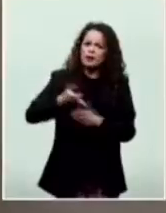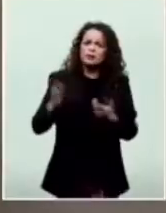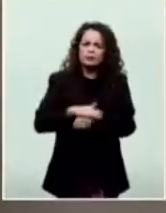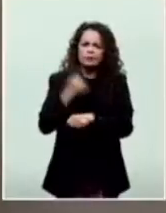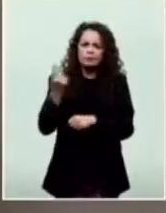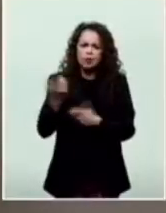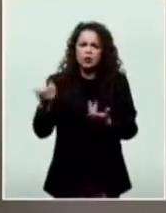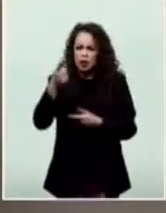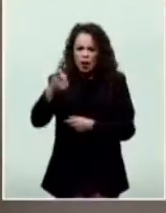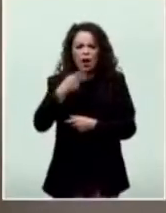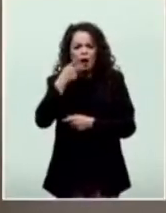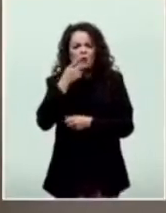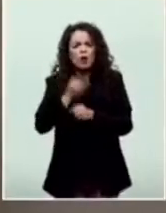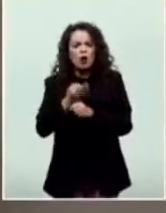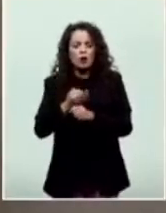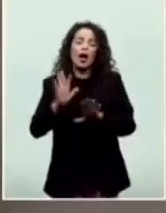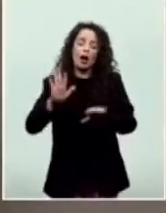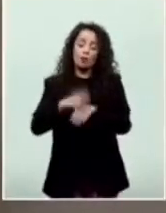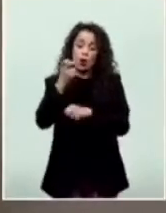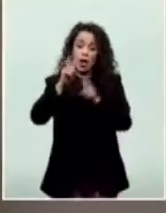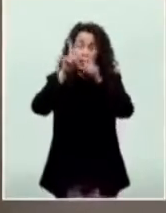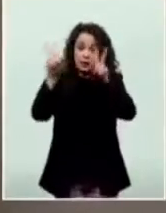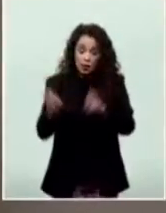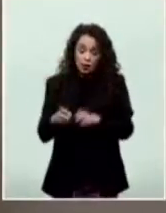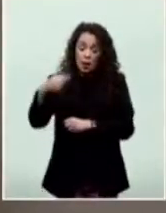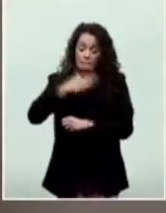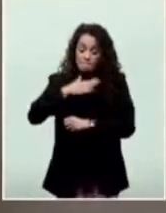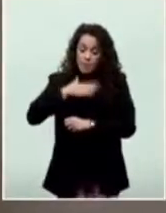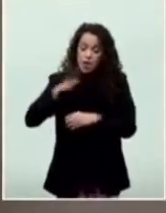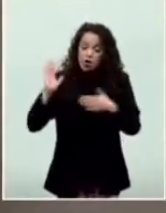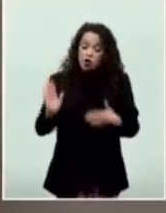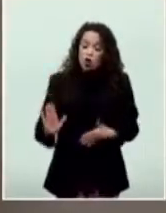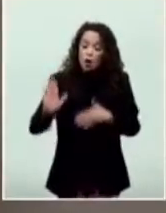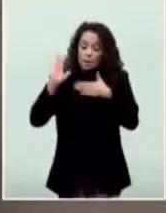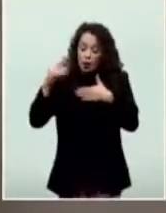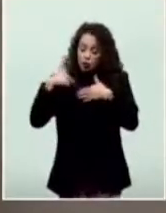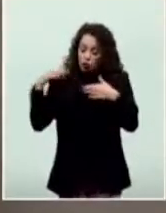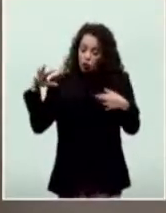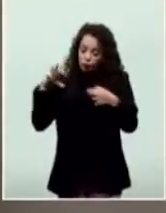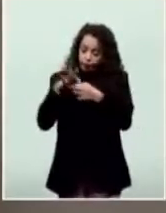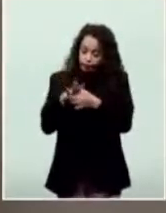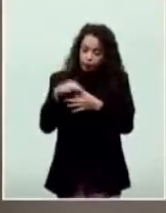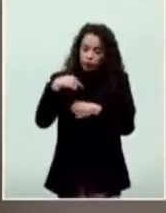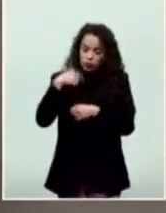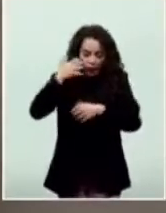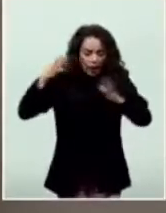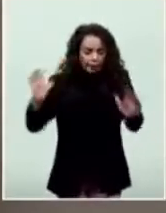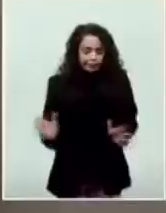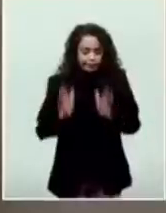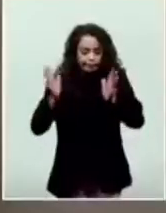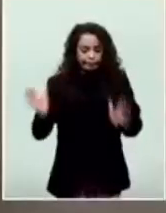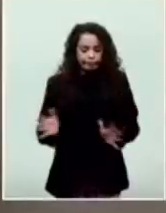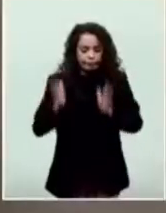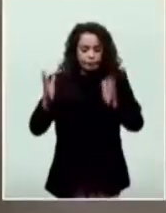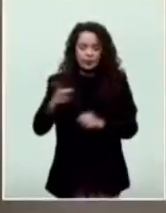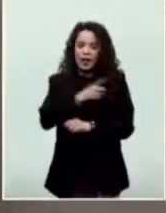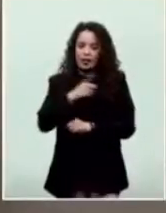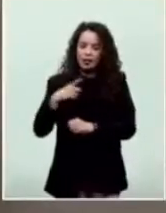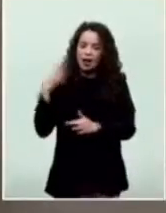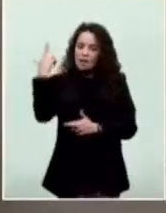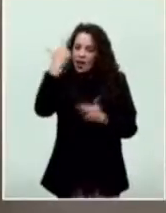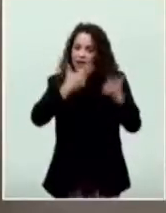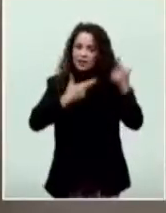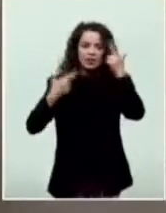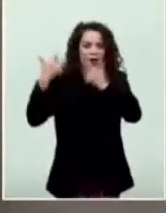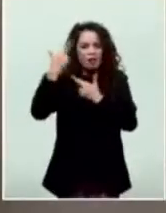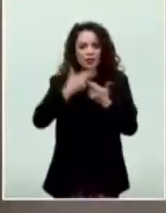vinculado y que ha sido un compromiso mío y un tema de los que yo he querido impulsar, de que se tiene que replantear